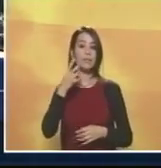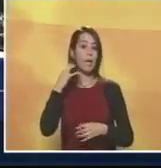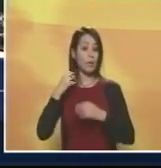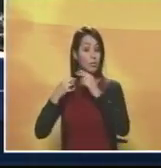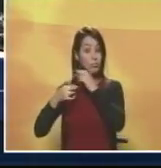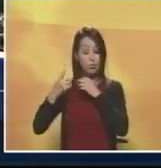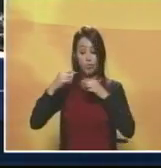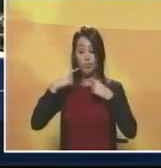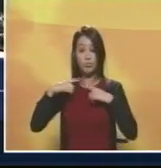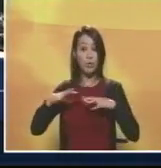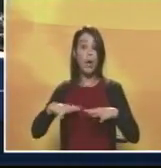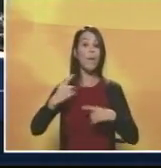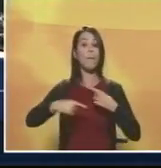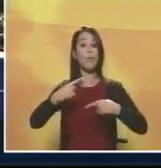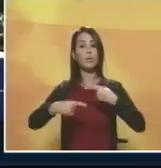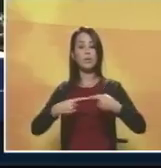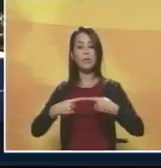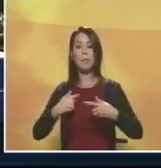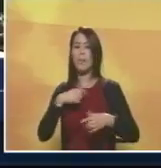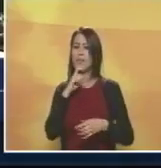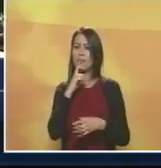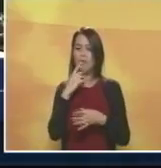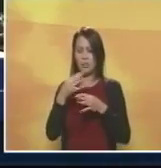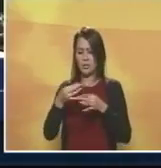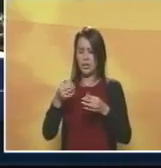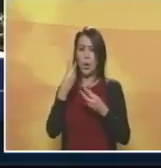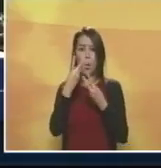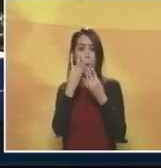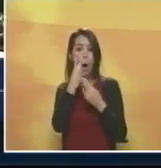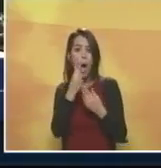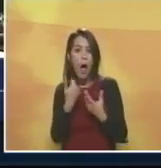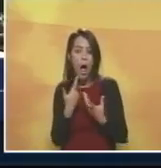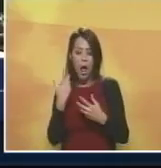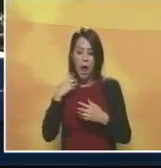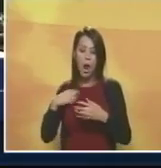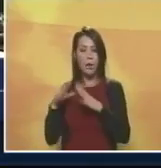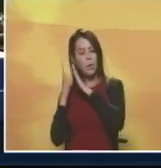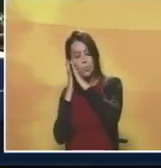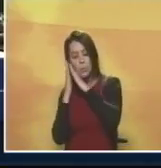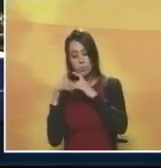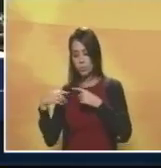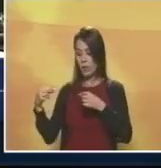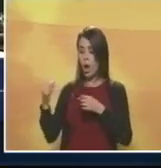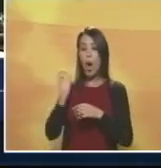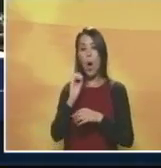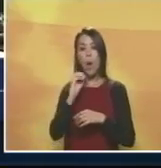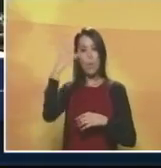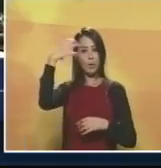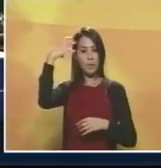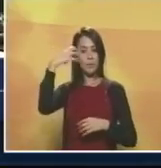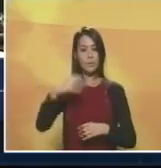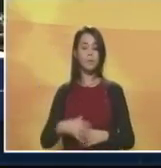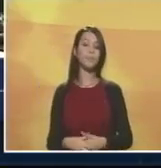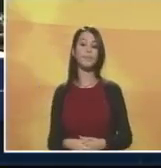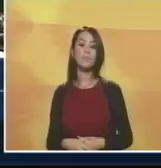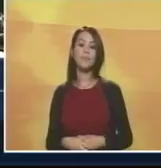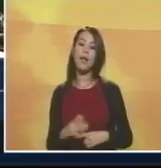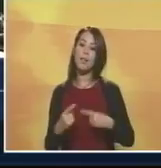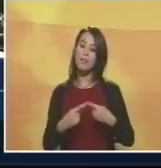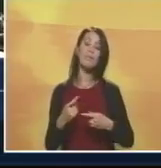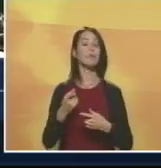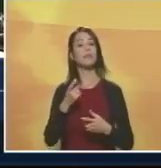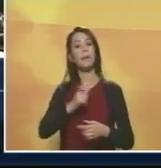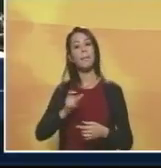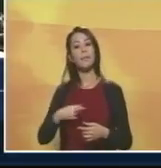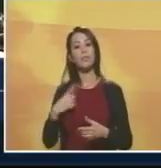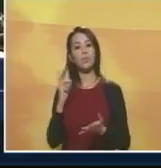embargo, es difícil contar la cantidad de cabello que puede quedar en la almohada o puede quedar en la ducha. Entonces, es frecuente que la persona viene a la